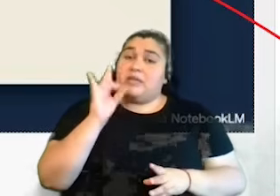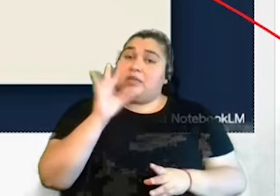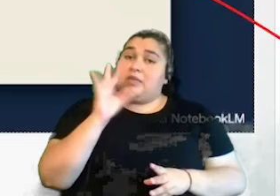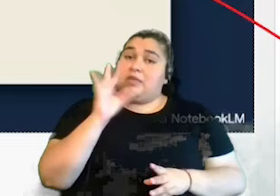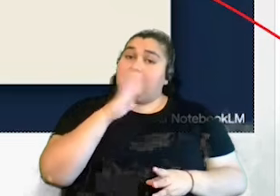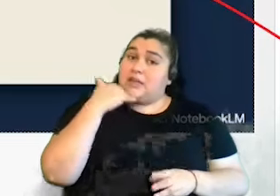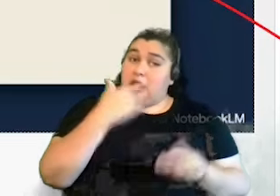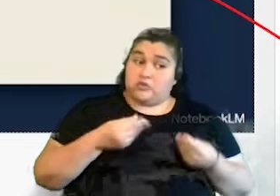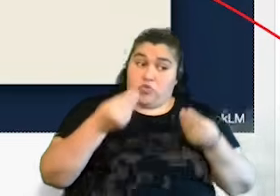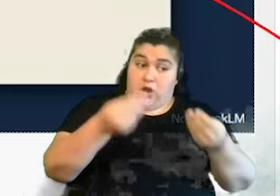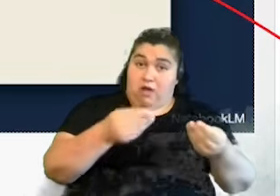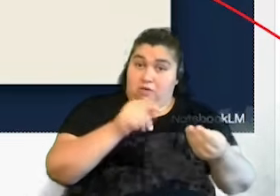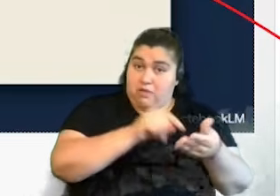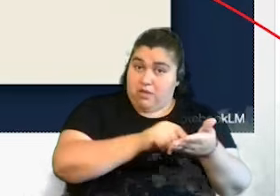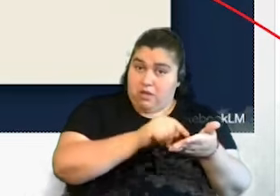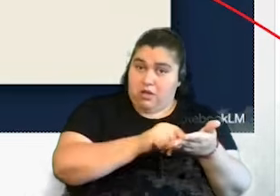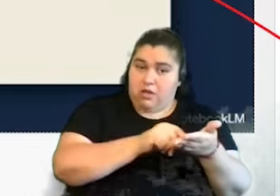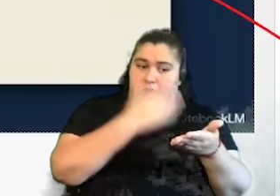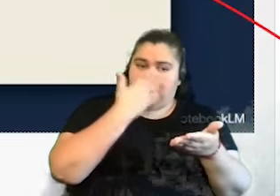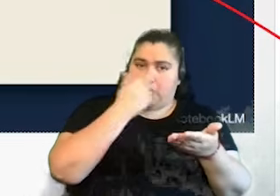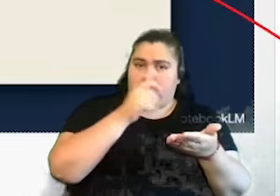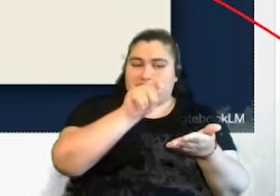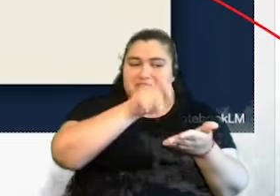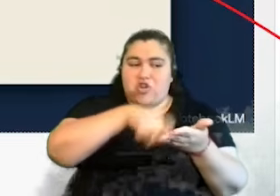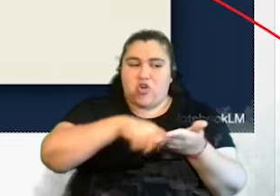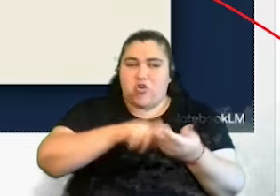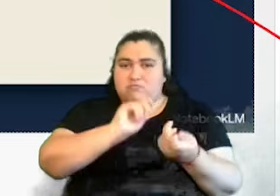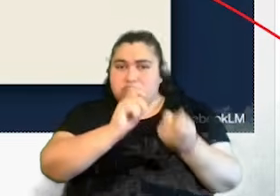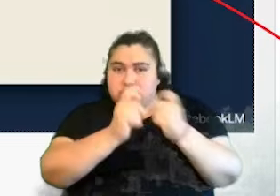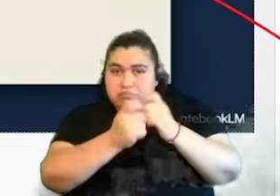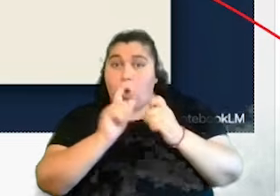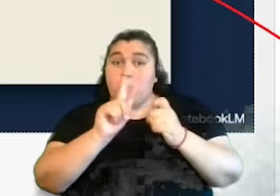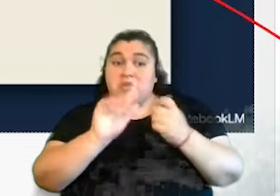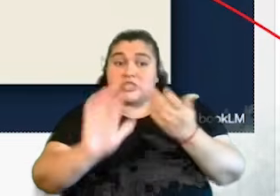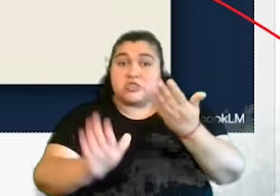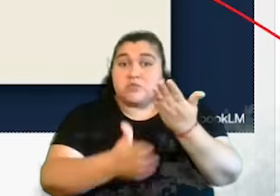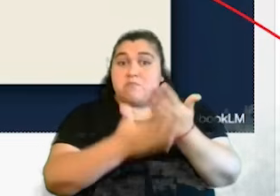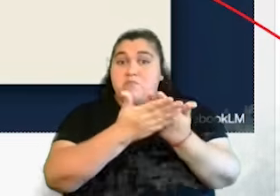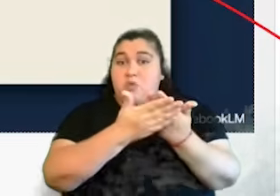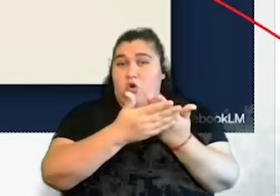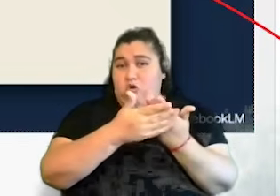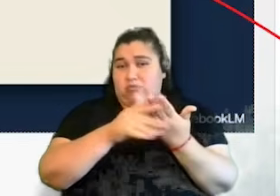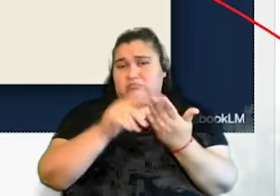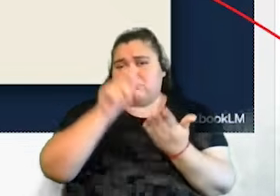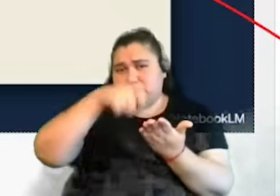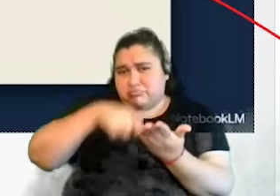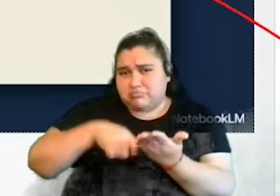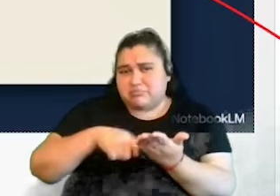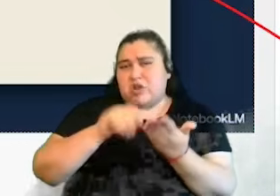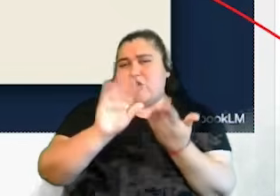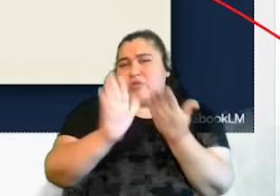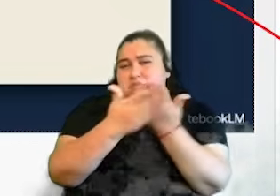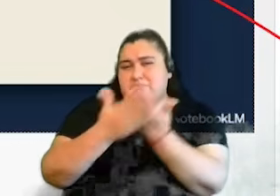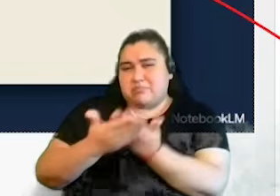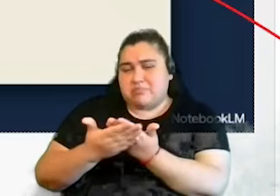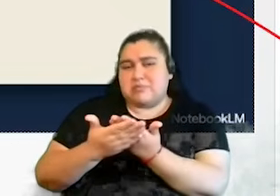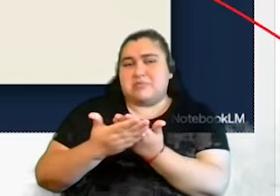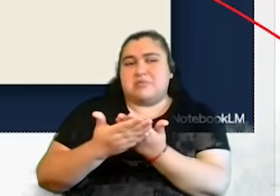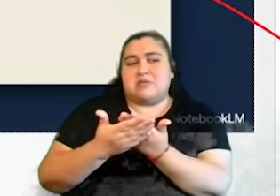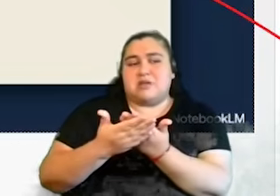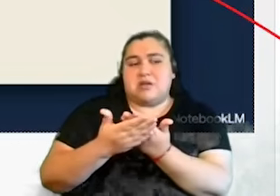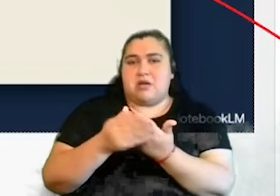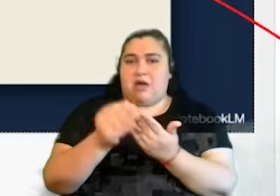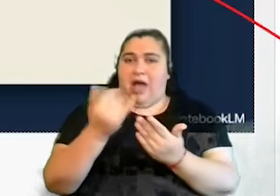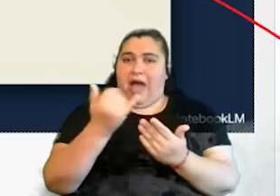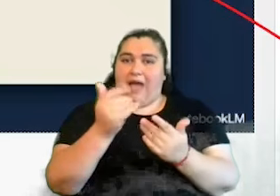la rectificativa o dentro de esa declaración jurada, una diferencia no significativa, porque esto tiene que ver